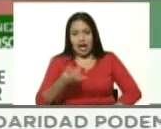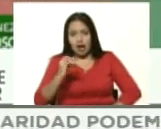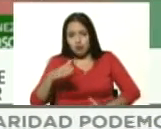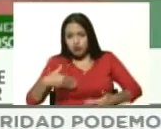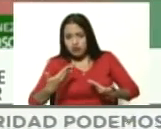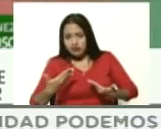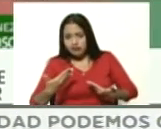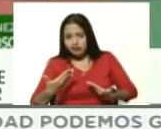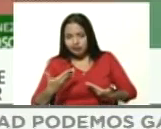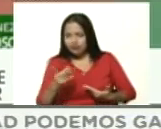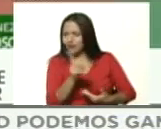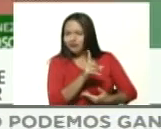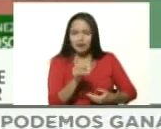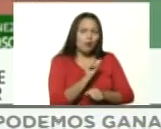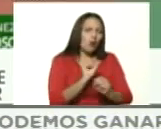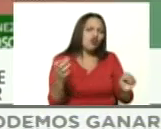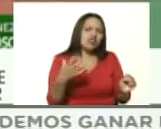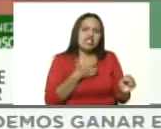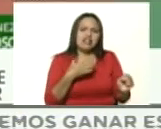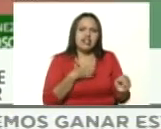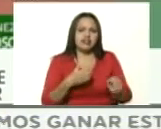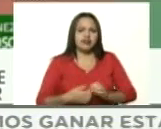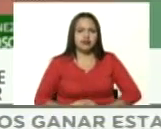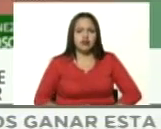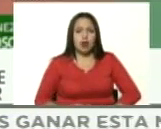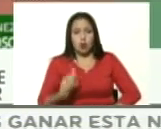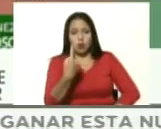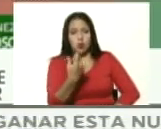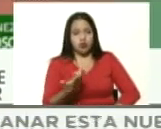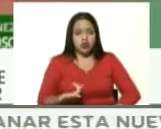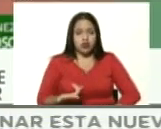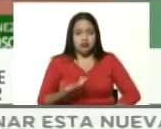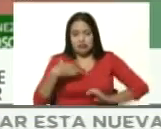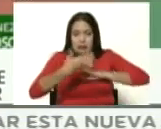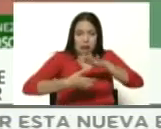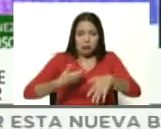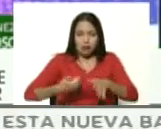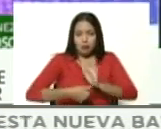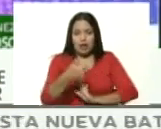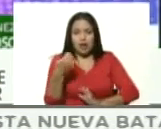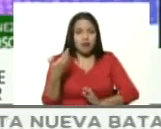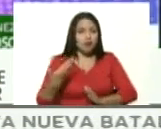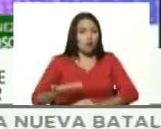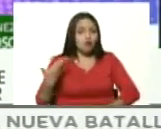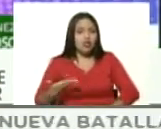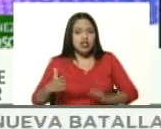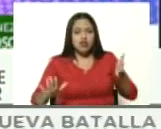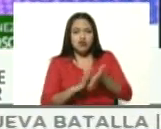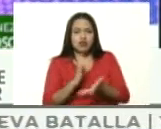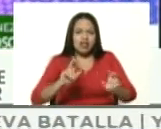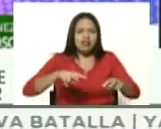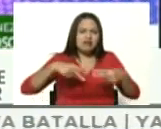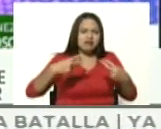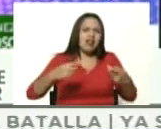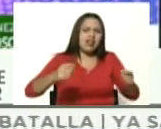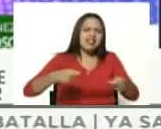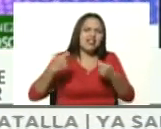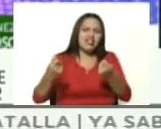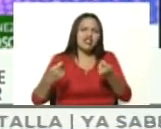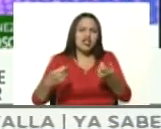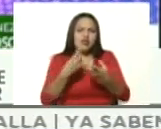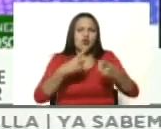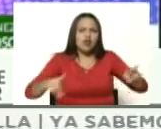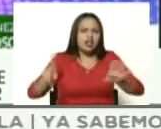Imposible. Uno de los impactos fundamentales del rescate de la